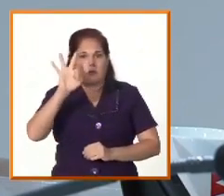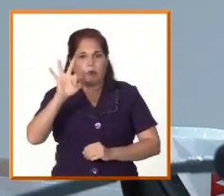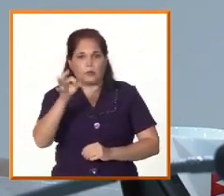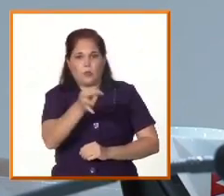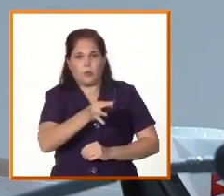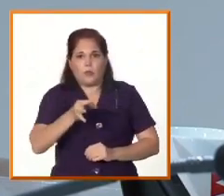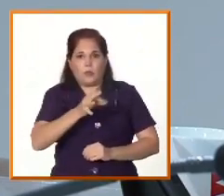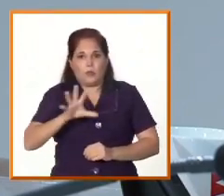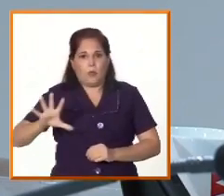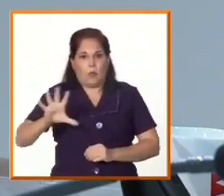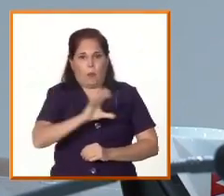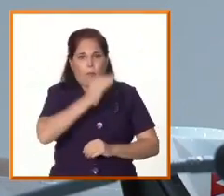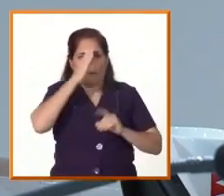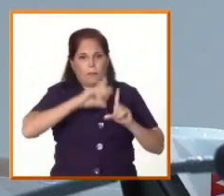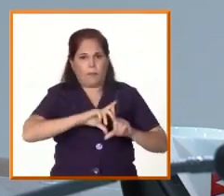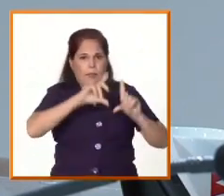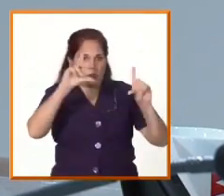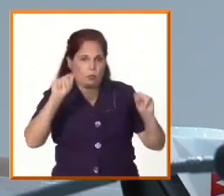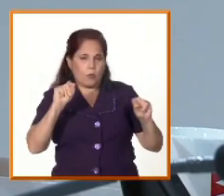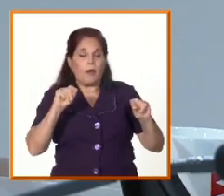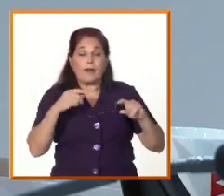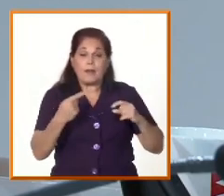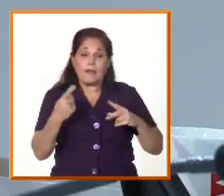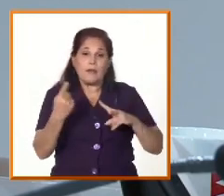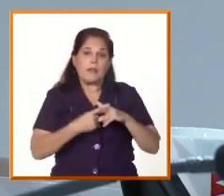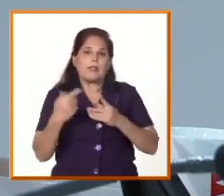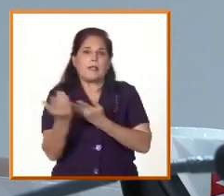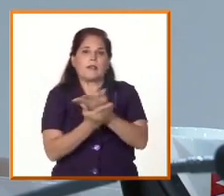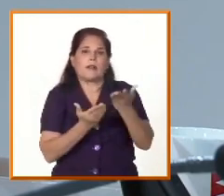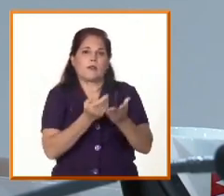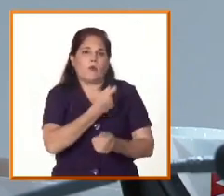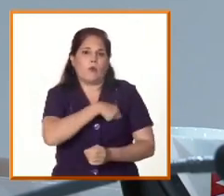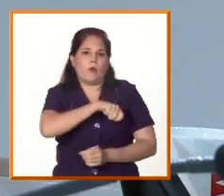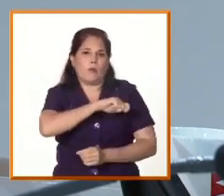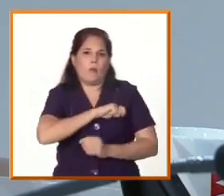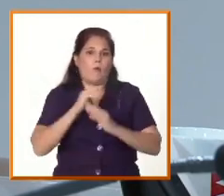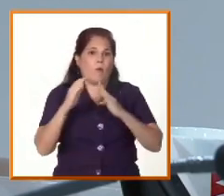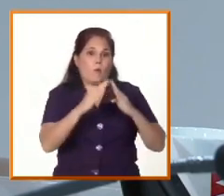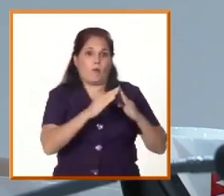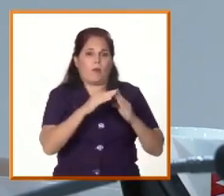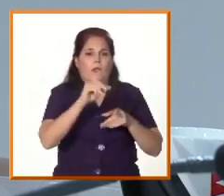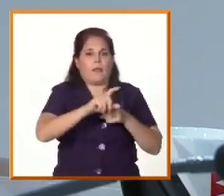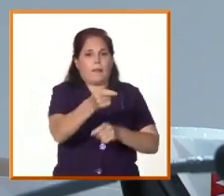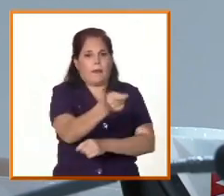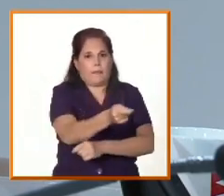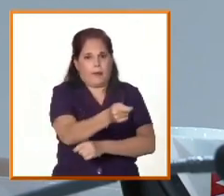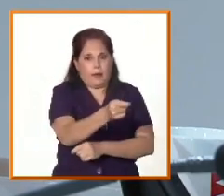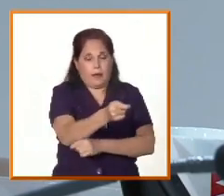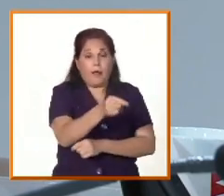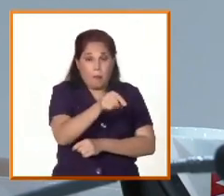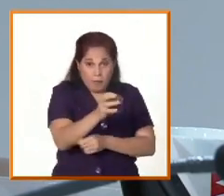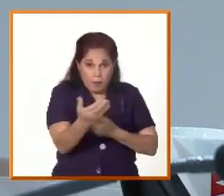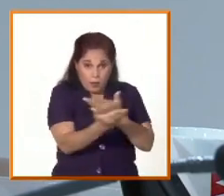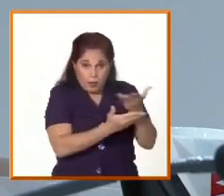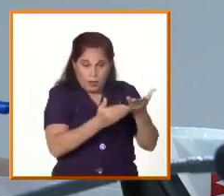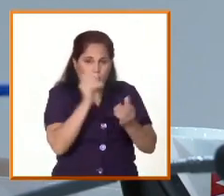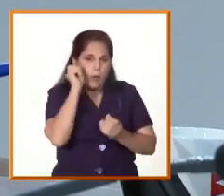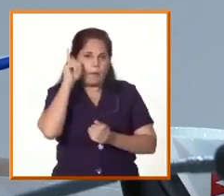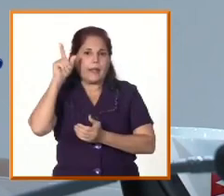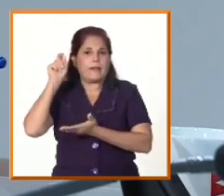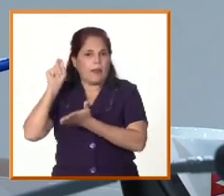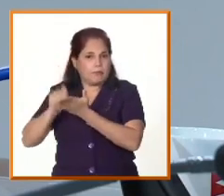que tenemos hoy en el país se intercambió con los pobladores de todas las comunidades pesqueras y evidentemente de estos intercambios salieron